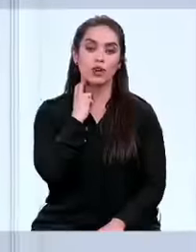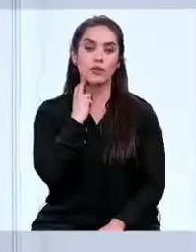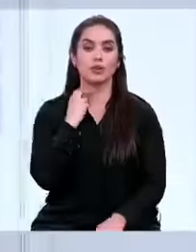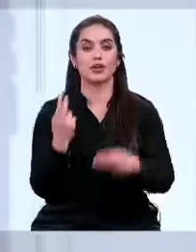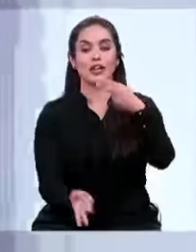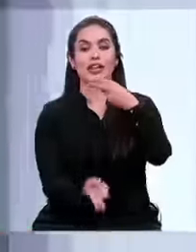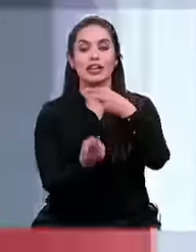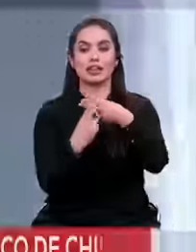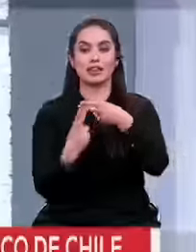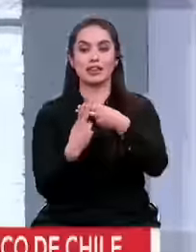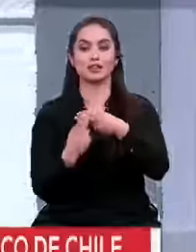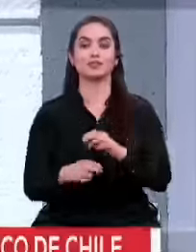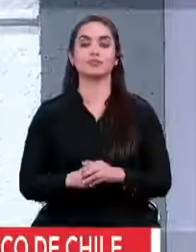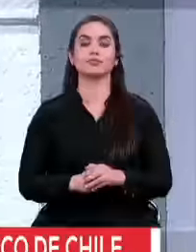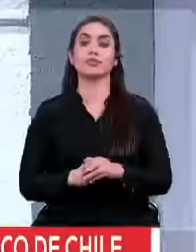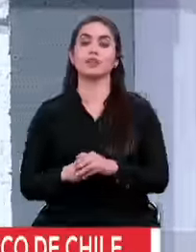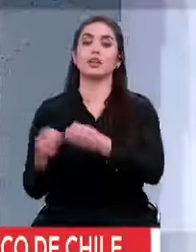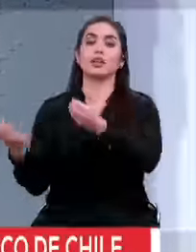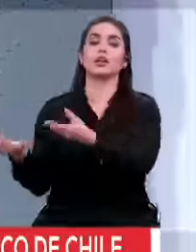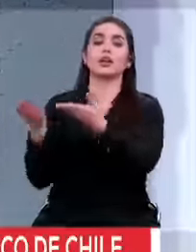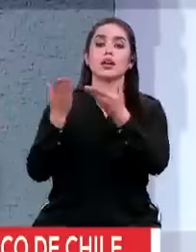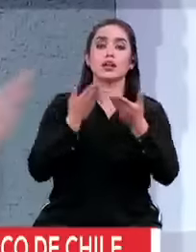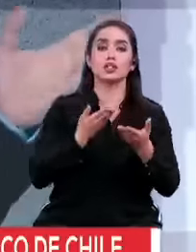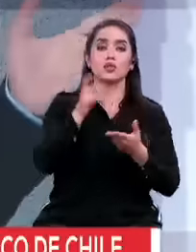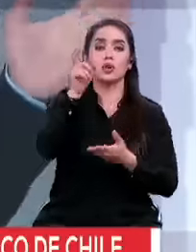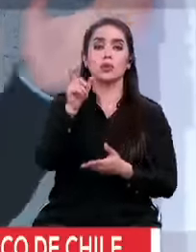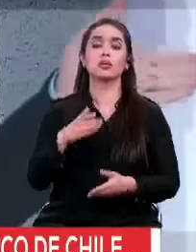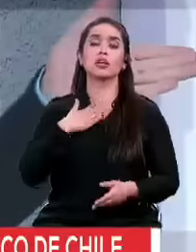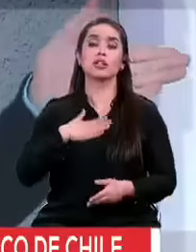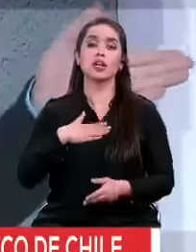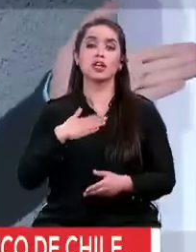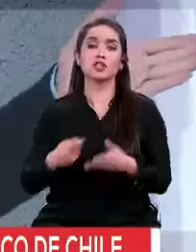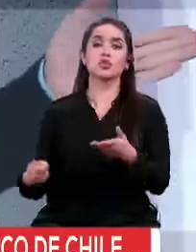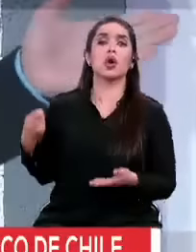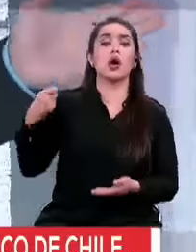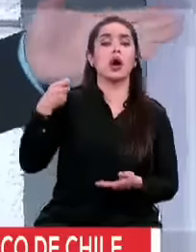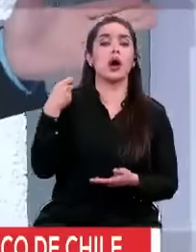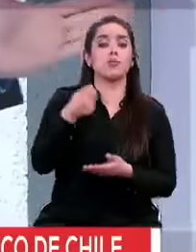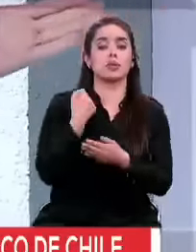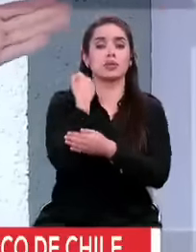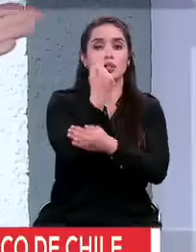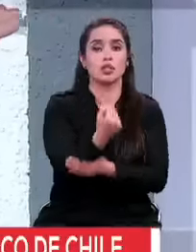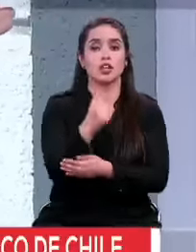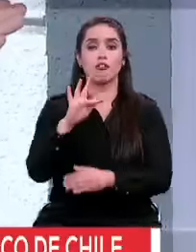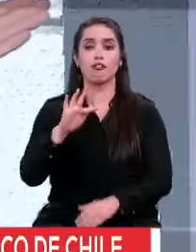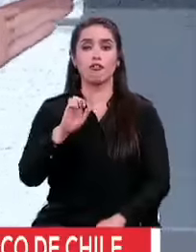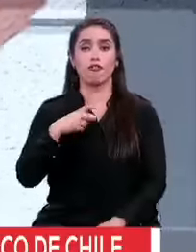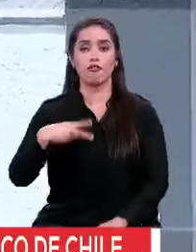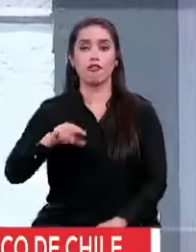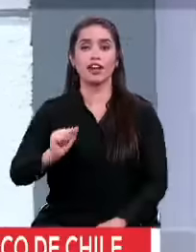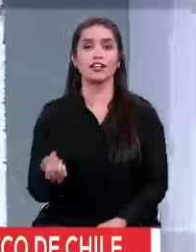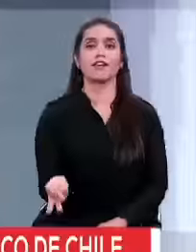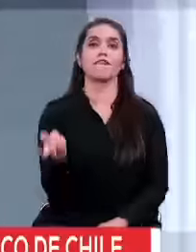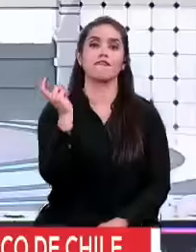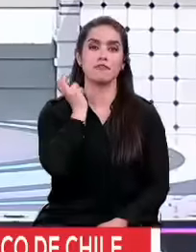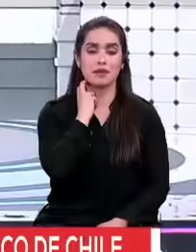Teletón. Recibamos a quien quiso venir a hacer su aporte, Feña, el